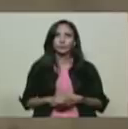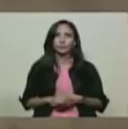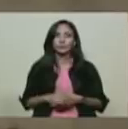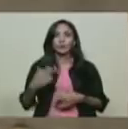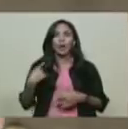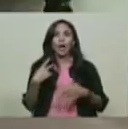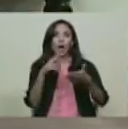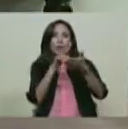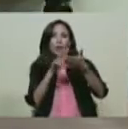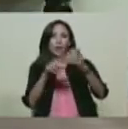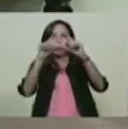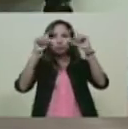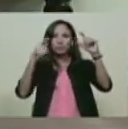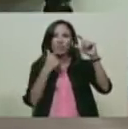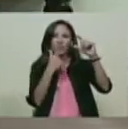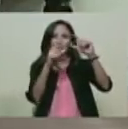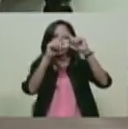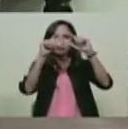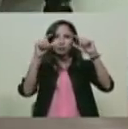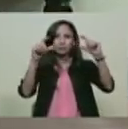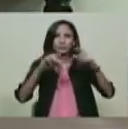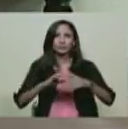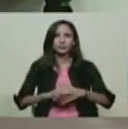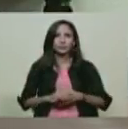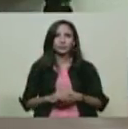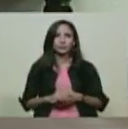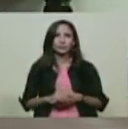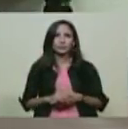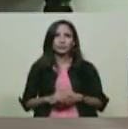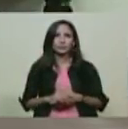leemos la aplicación BQR, rum,